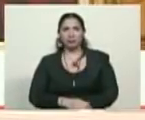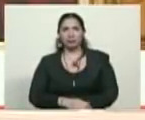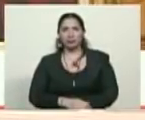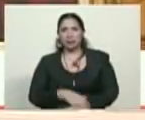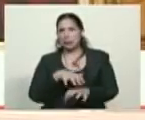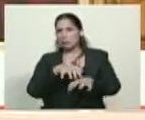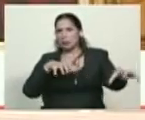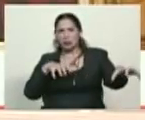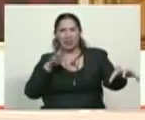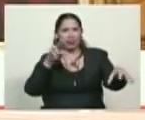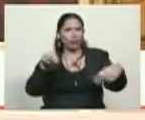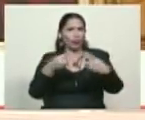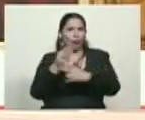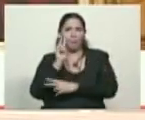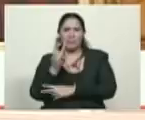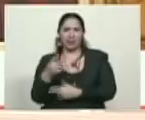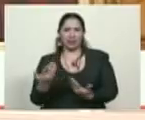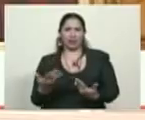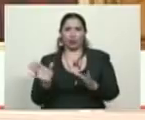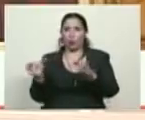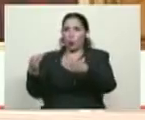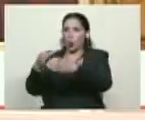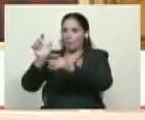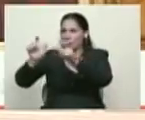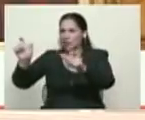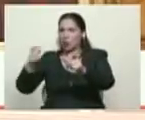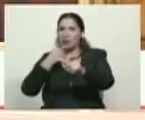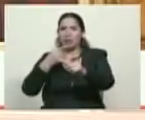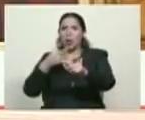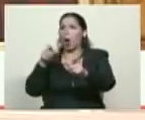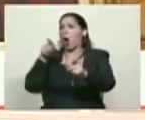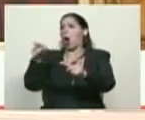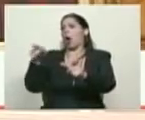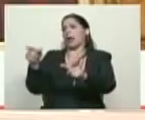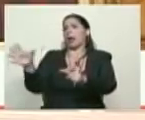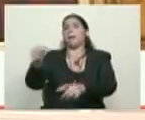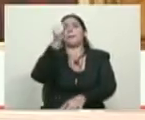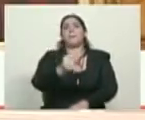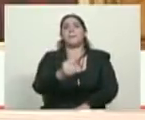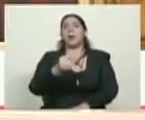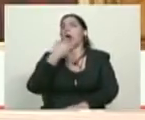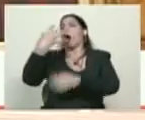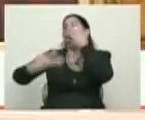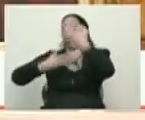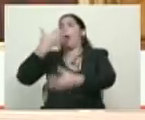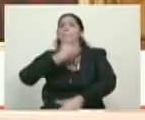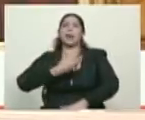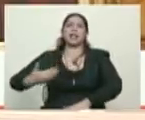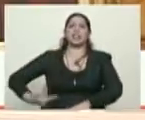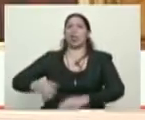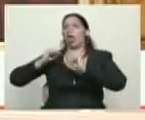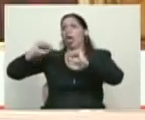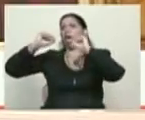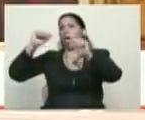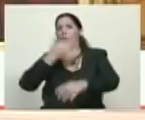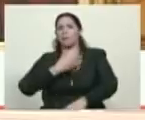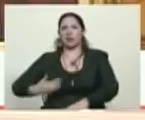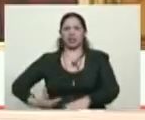nunca había visto. Y un grupo de personas ahí dijo, es el presidente, y le gritaban, presidente, presidente.